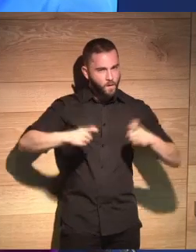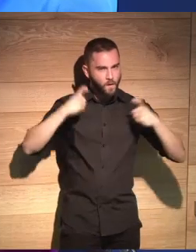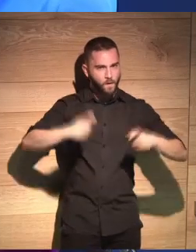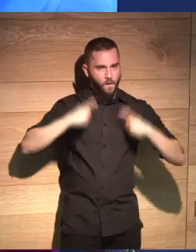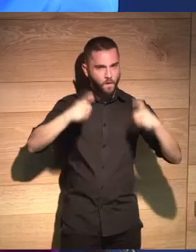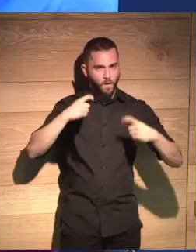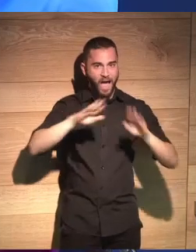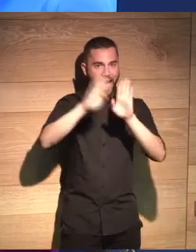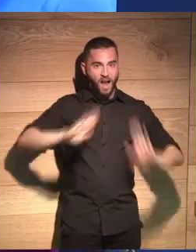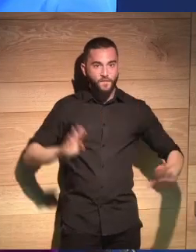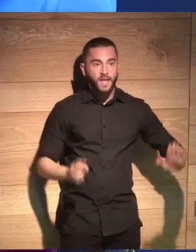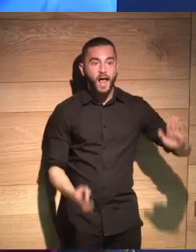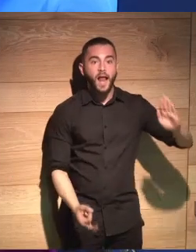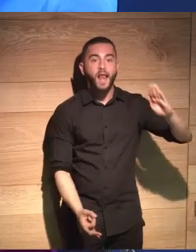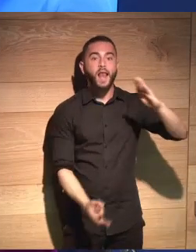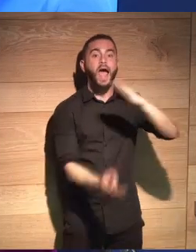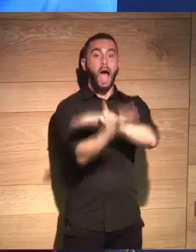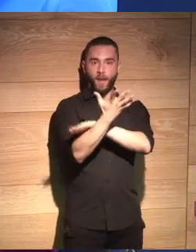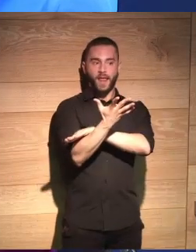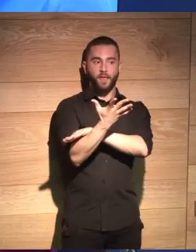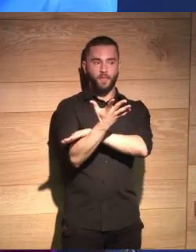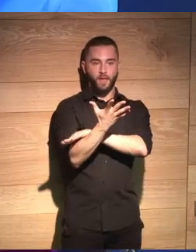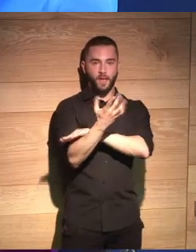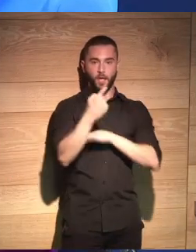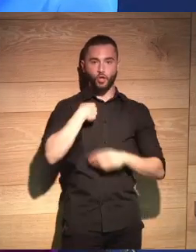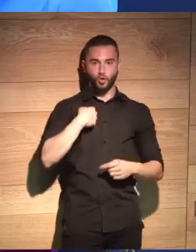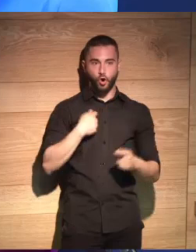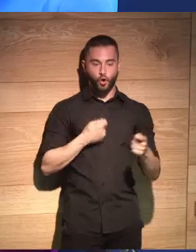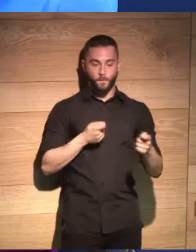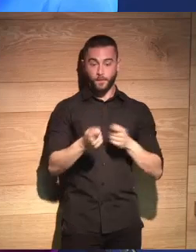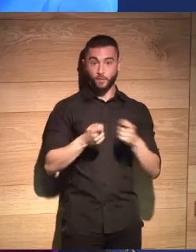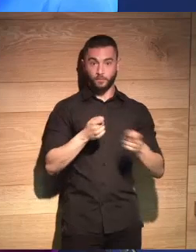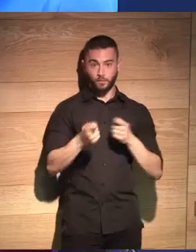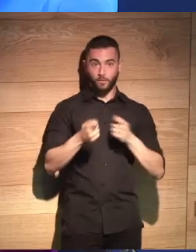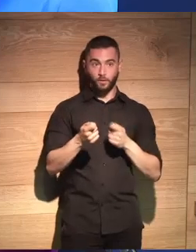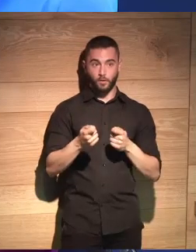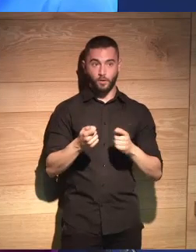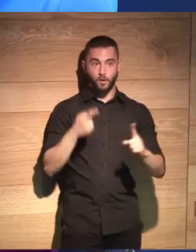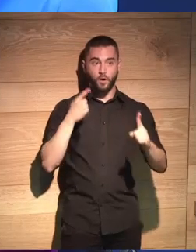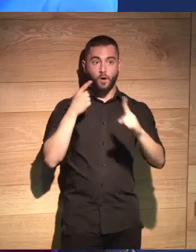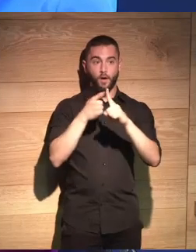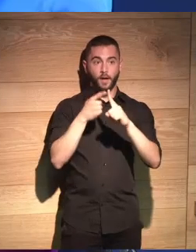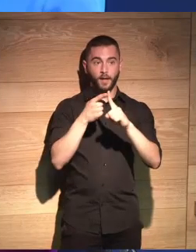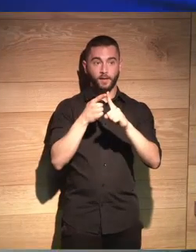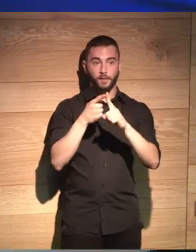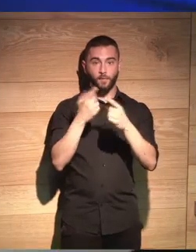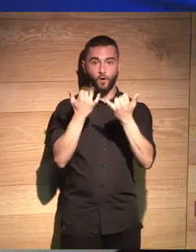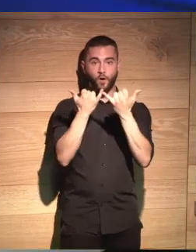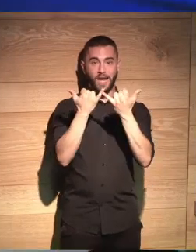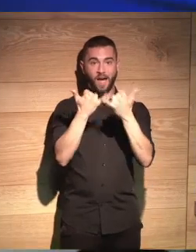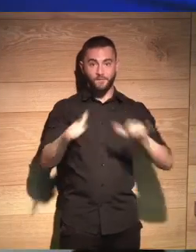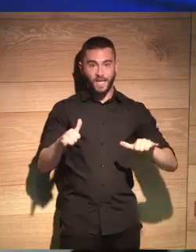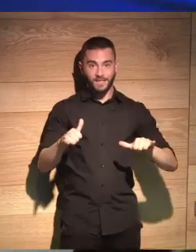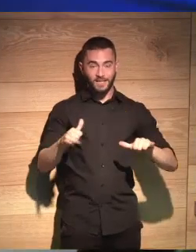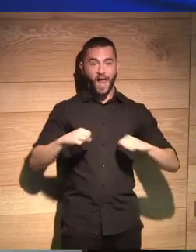acabar apareciendo. Hasta el punto de que me controlo para que la fiesta no empiece. Para que no lleguen los vecinos a